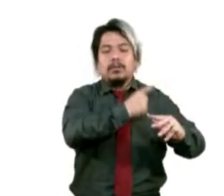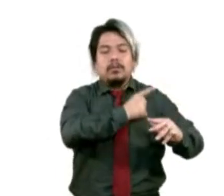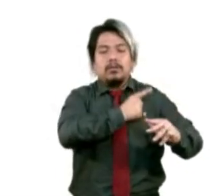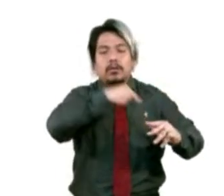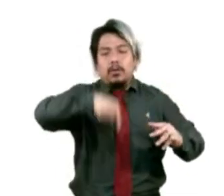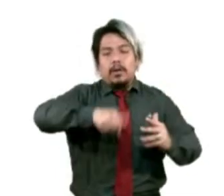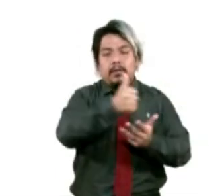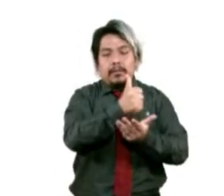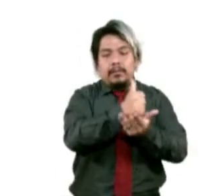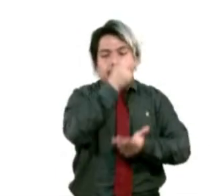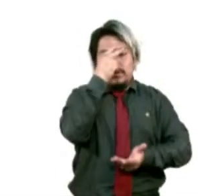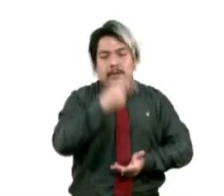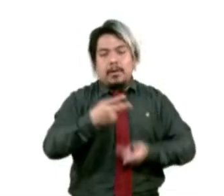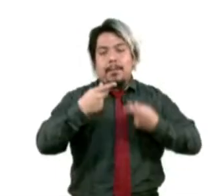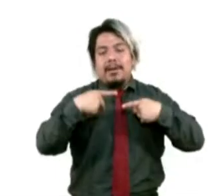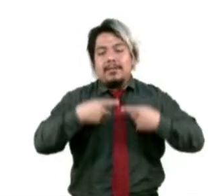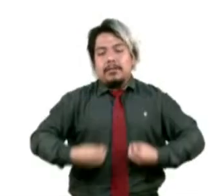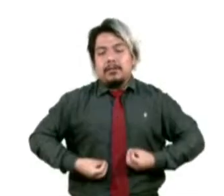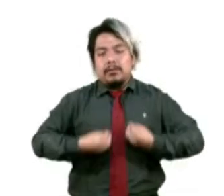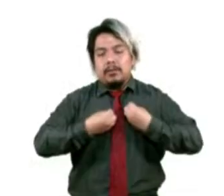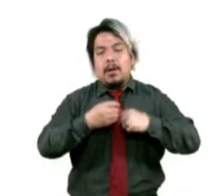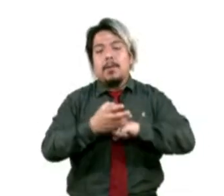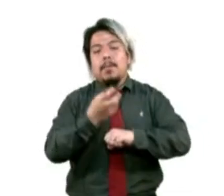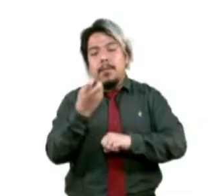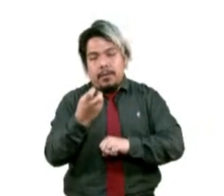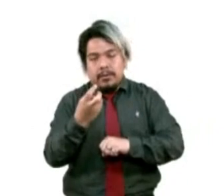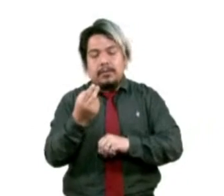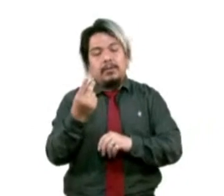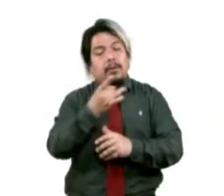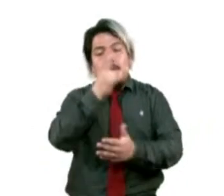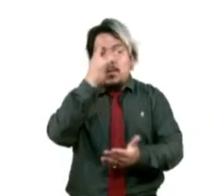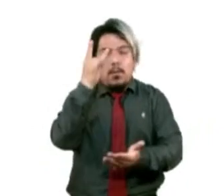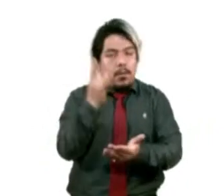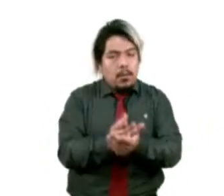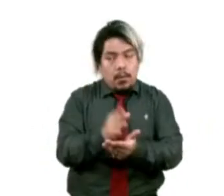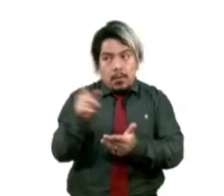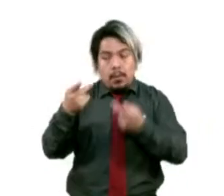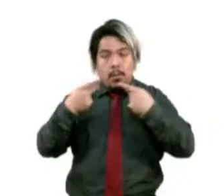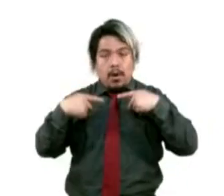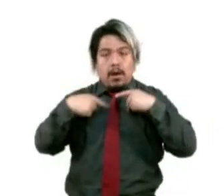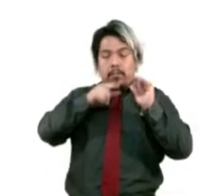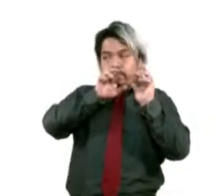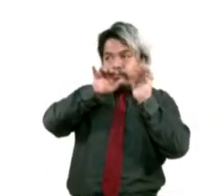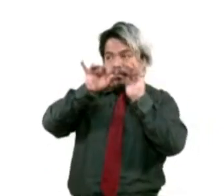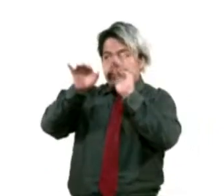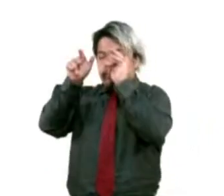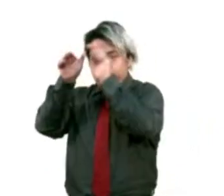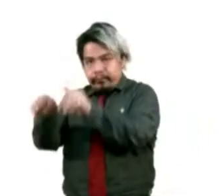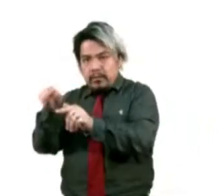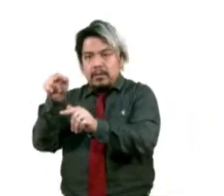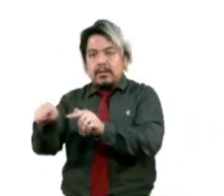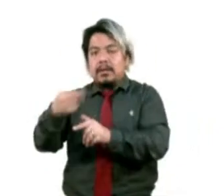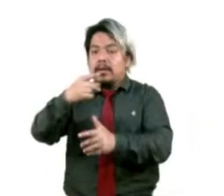en la ciudad de este grupo de edad. Por eso, en esta ocasión, sí les pedimos que las personas que acudan a vacunarse en los puntos que ya les mencionaremos